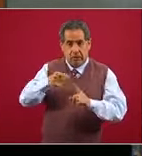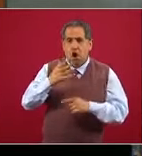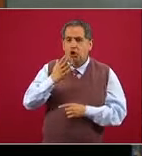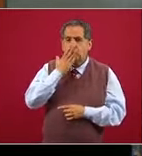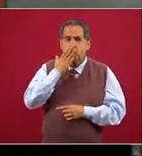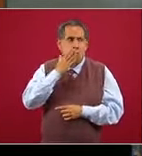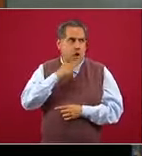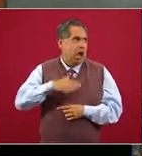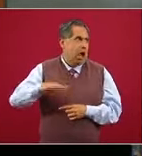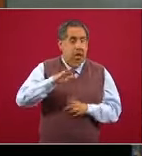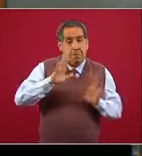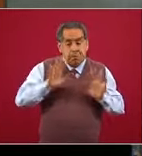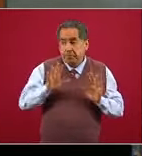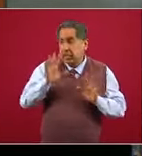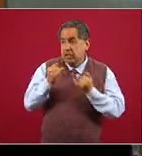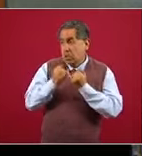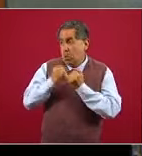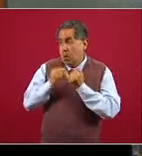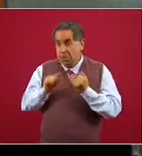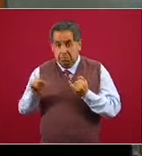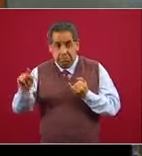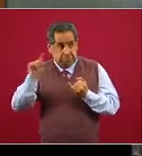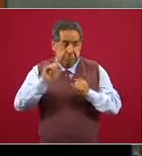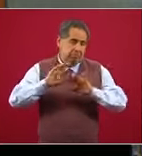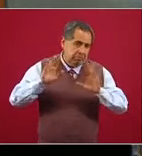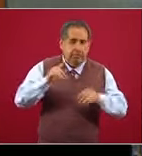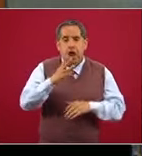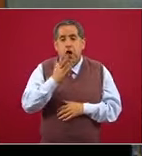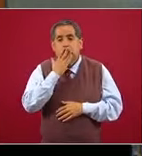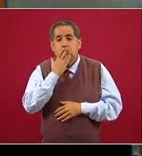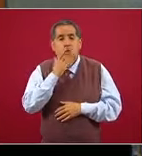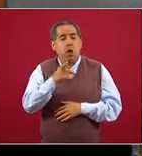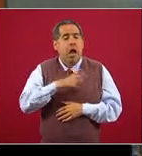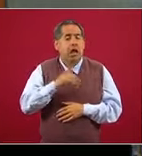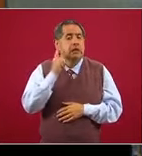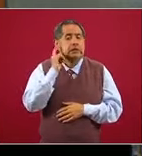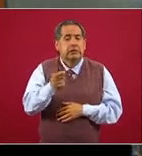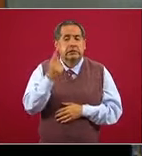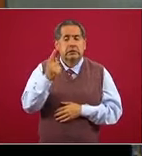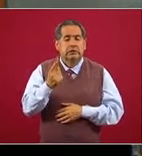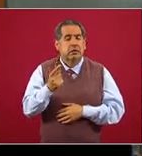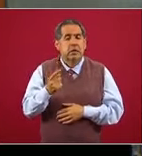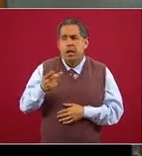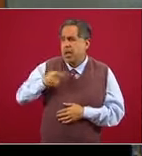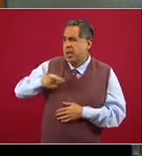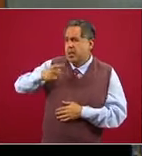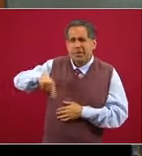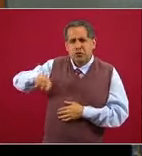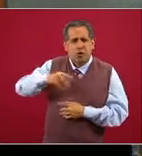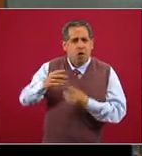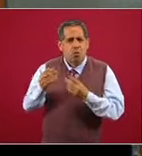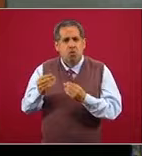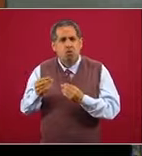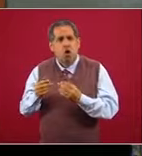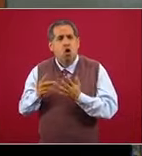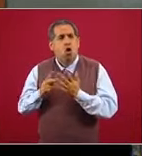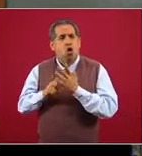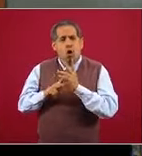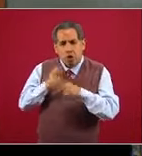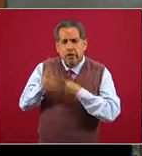que es un fenómeno que se está reproduciendo en casi todos los estados del país, tenemos un asunto en donde mucha gente está tratando de